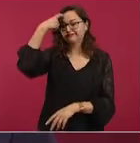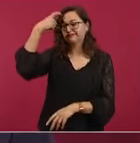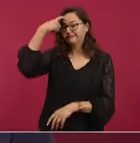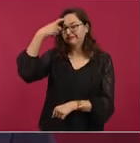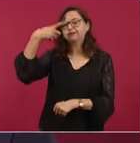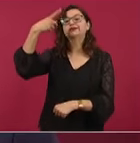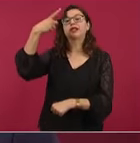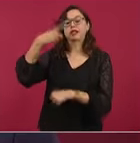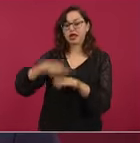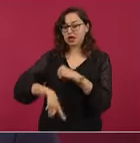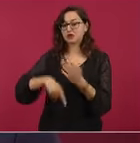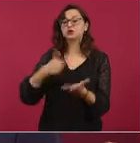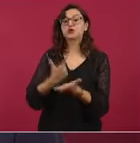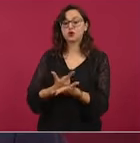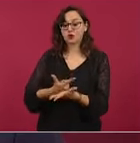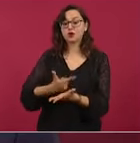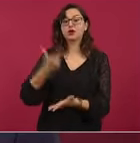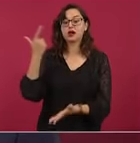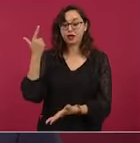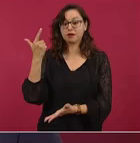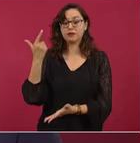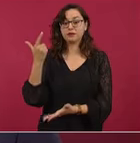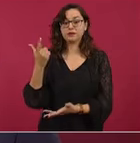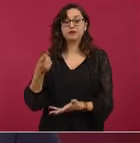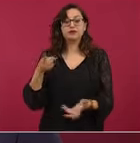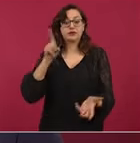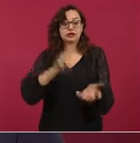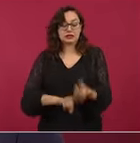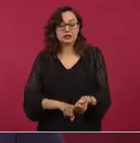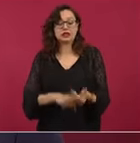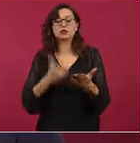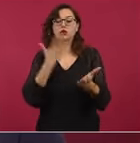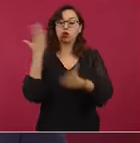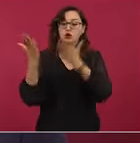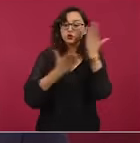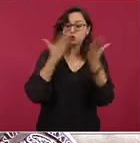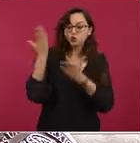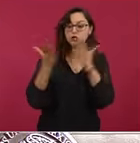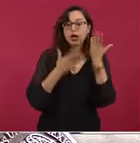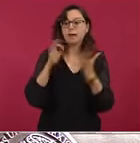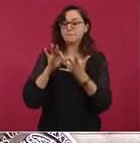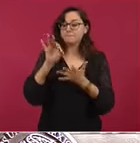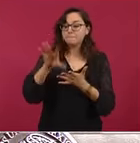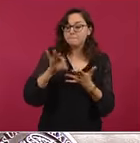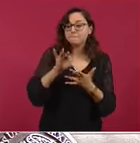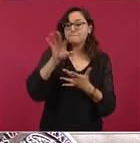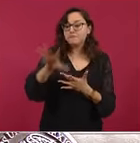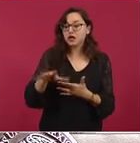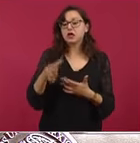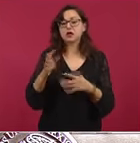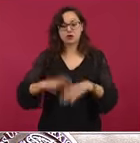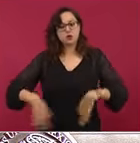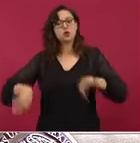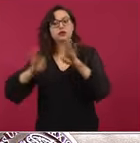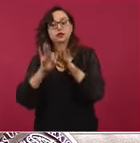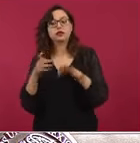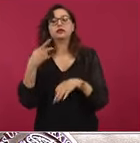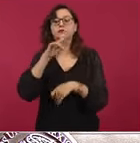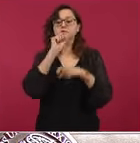de aprendizaje directo por el proceso pedagógico de la enseñanza, es también la convivencia, la